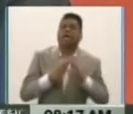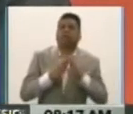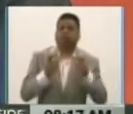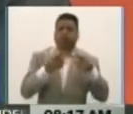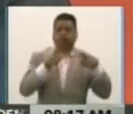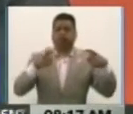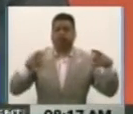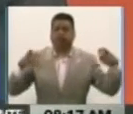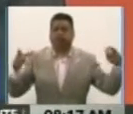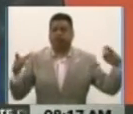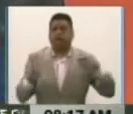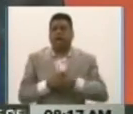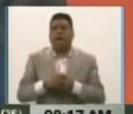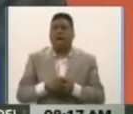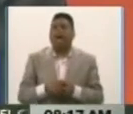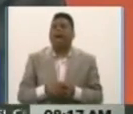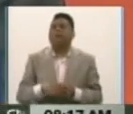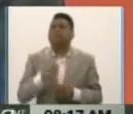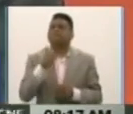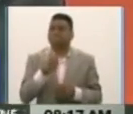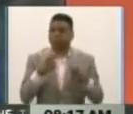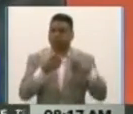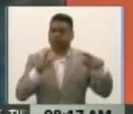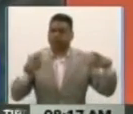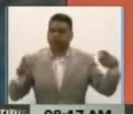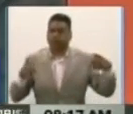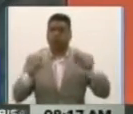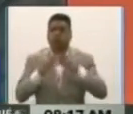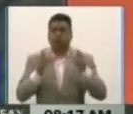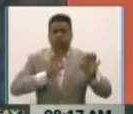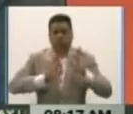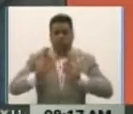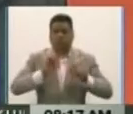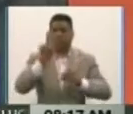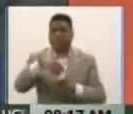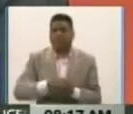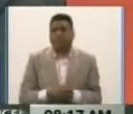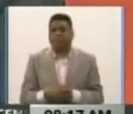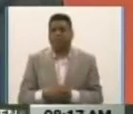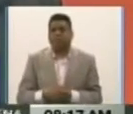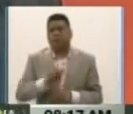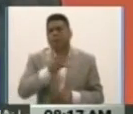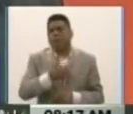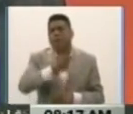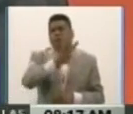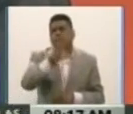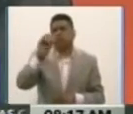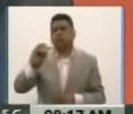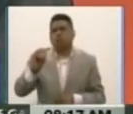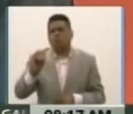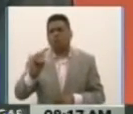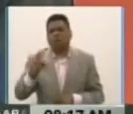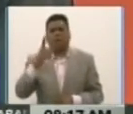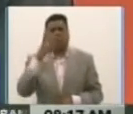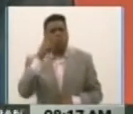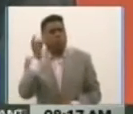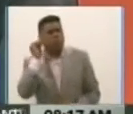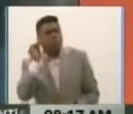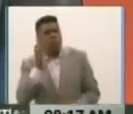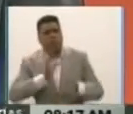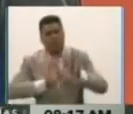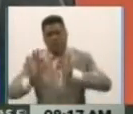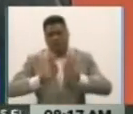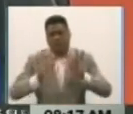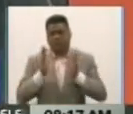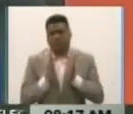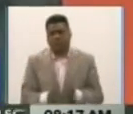y actrices, ha ido siempre en crecimiento, y que por lo menos unos 50 actores y actrices sean de las regiones, significa que le